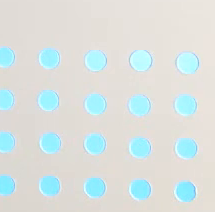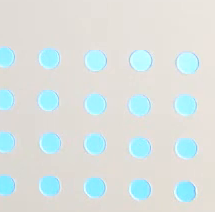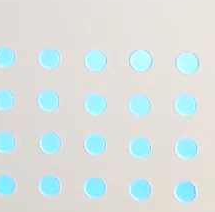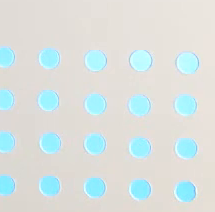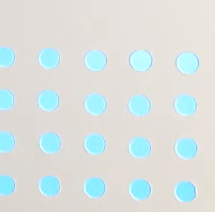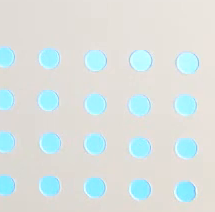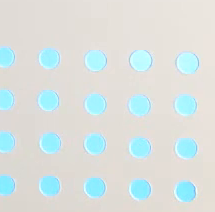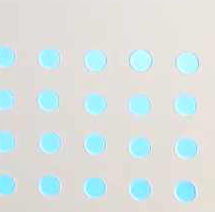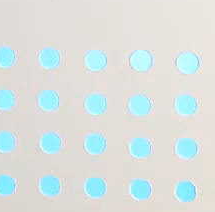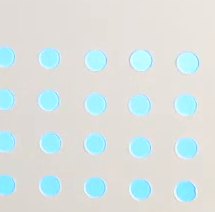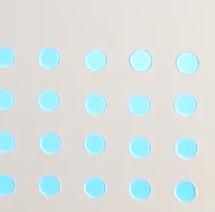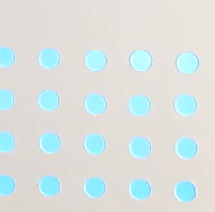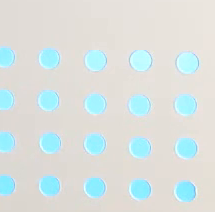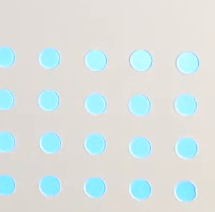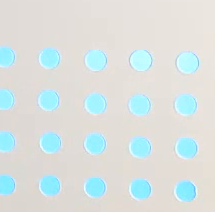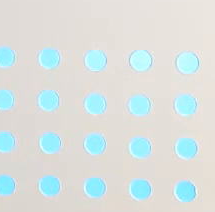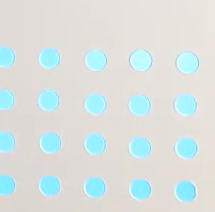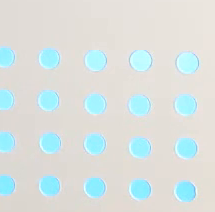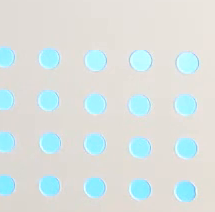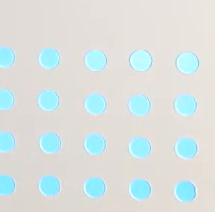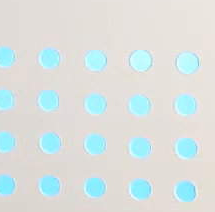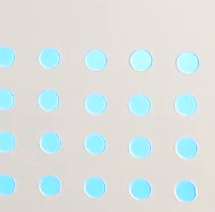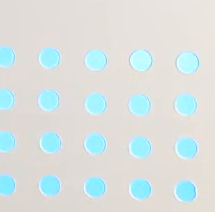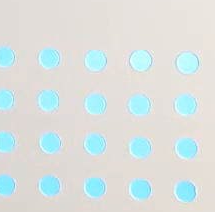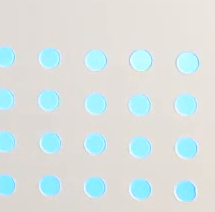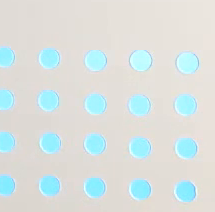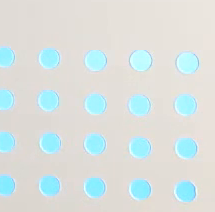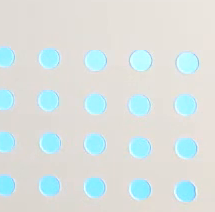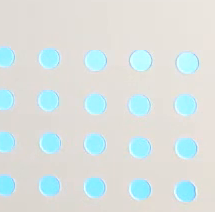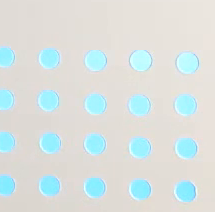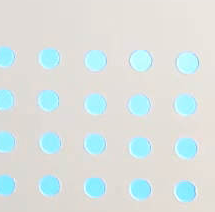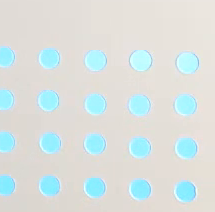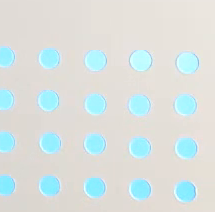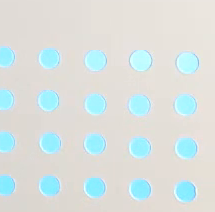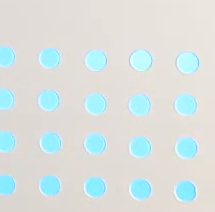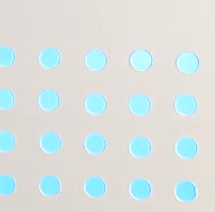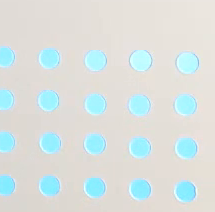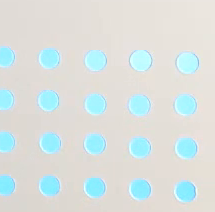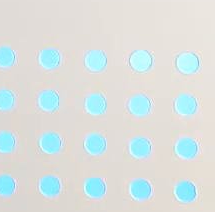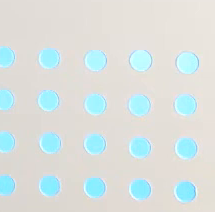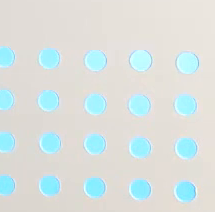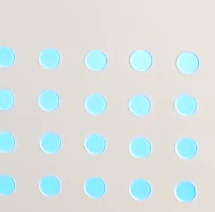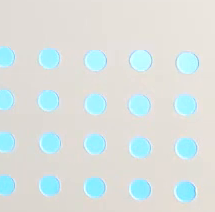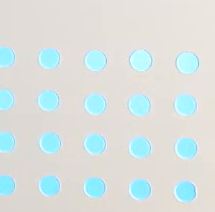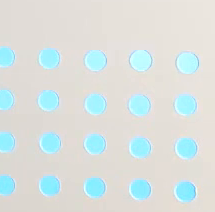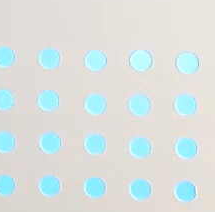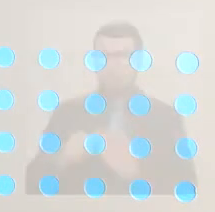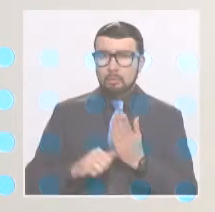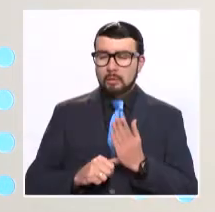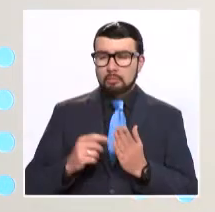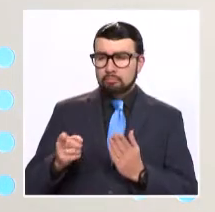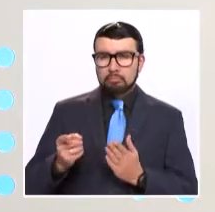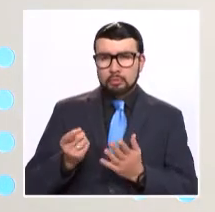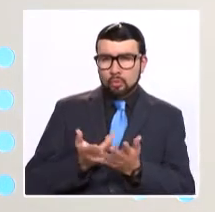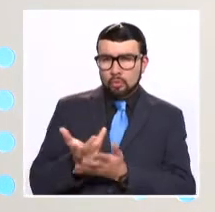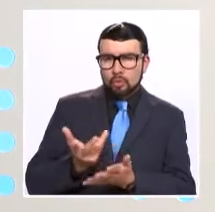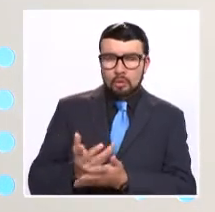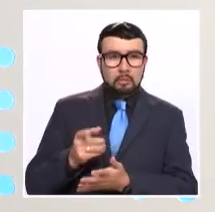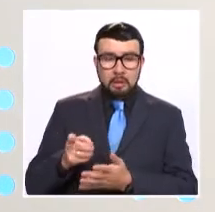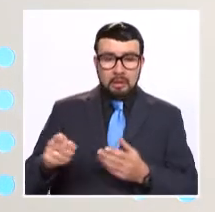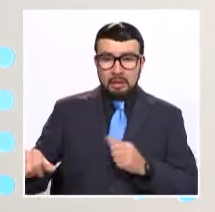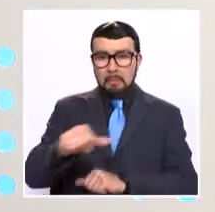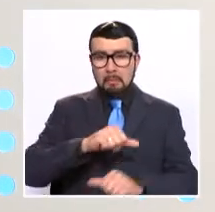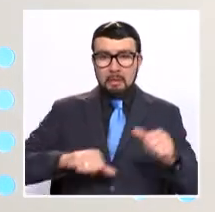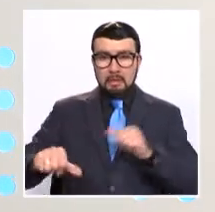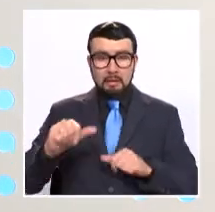salud. Este no es un programa de medicina alternativa, ni de naturismo, ni es un programa que pretenda reemplazar una consulta médica. Todos